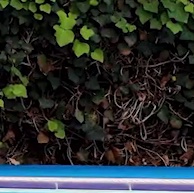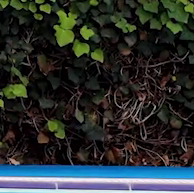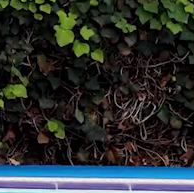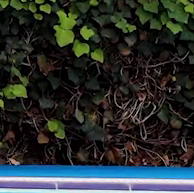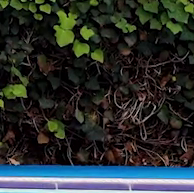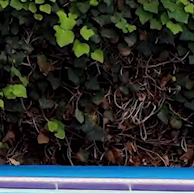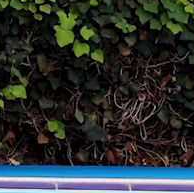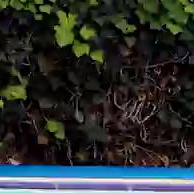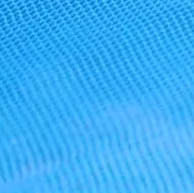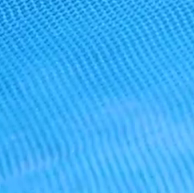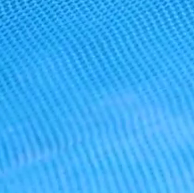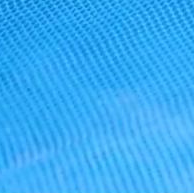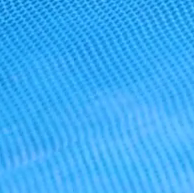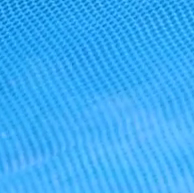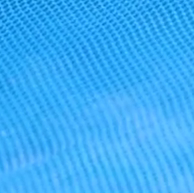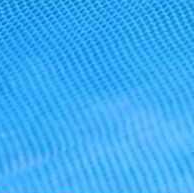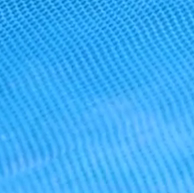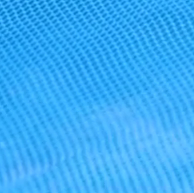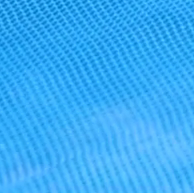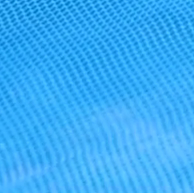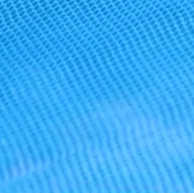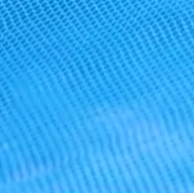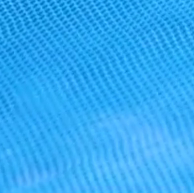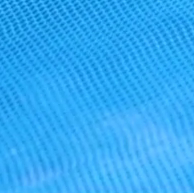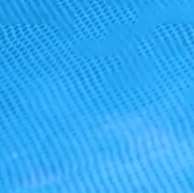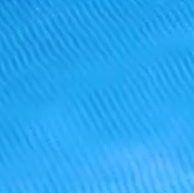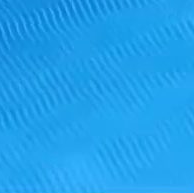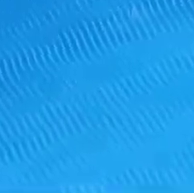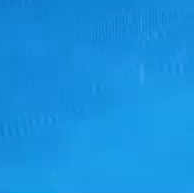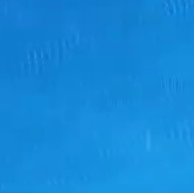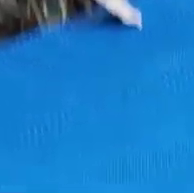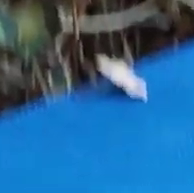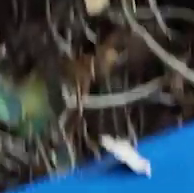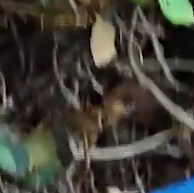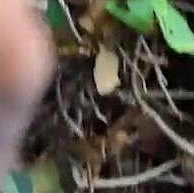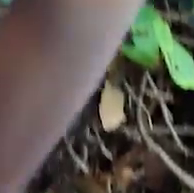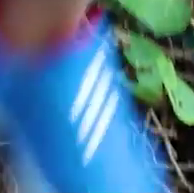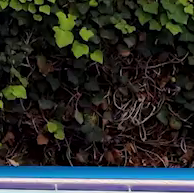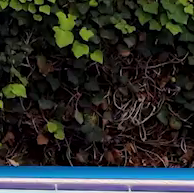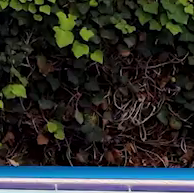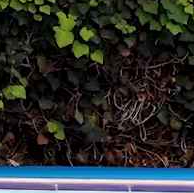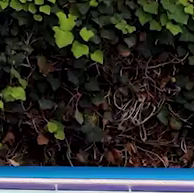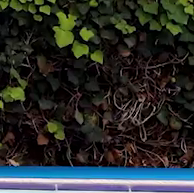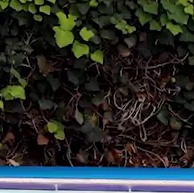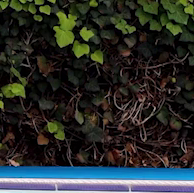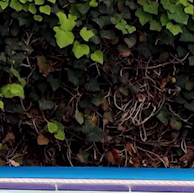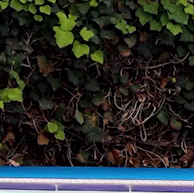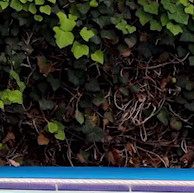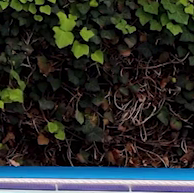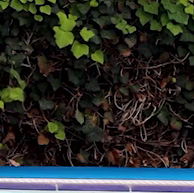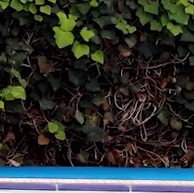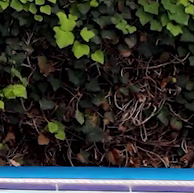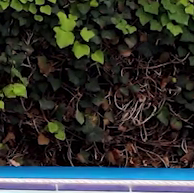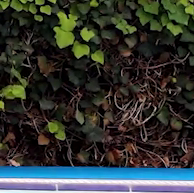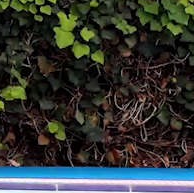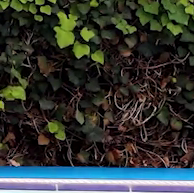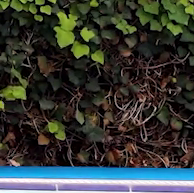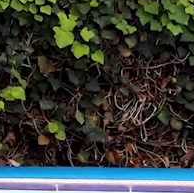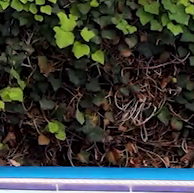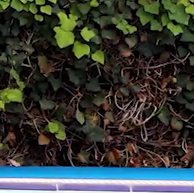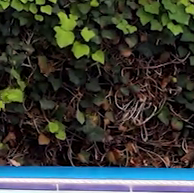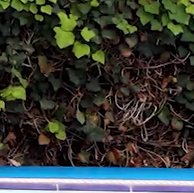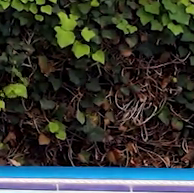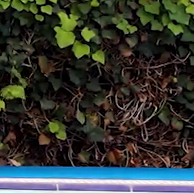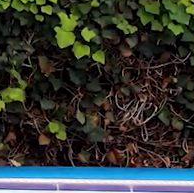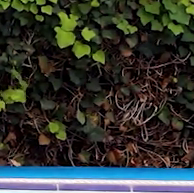y hago un poco más de espacio para que puedas levantar rodilla y manos al mismo tiempo elevando el talón